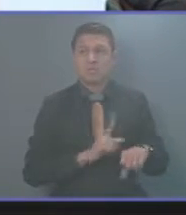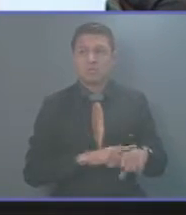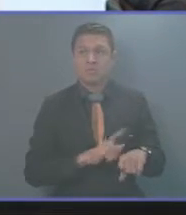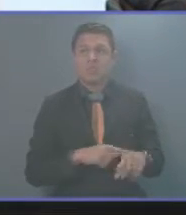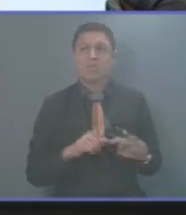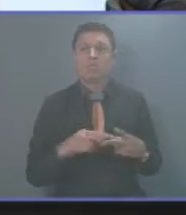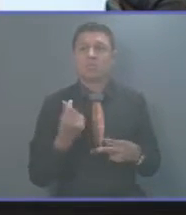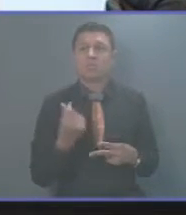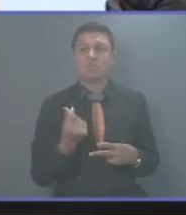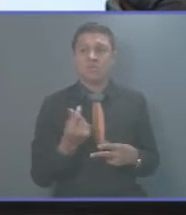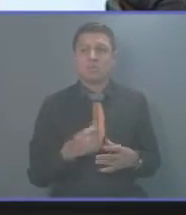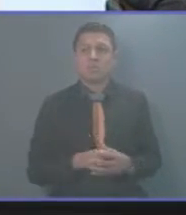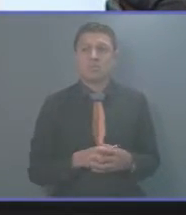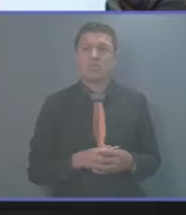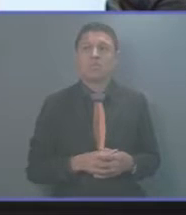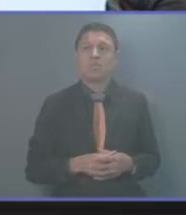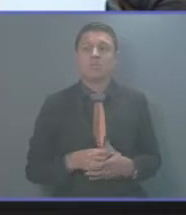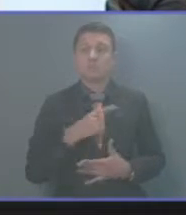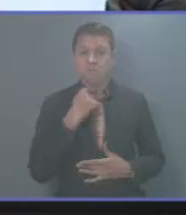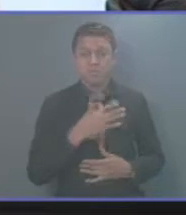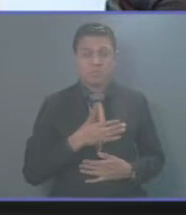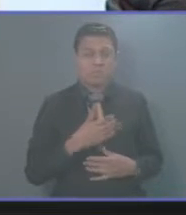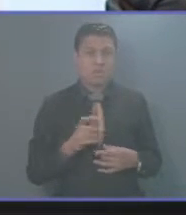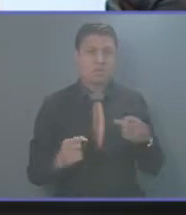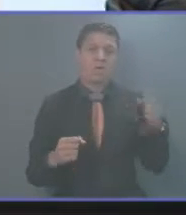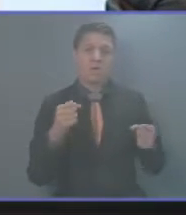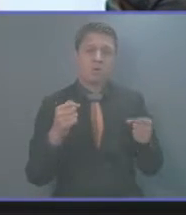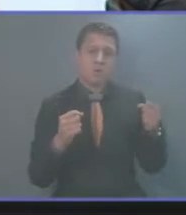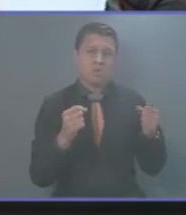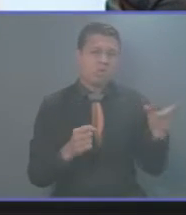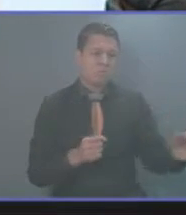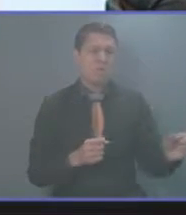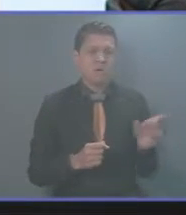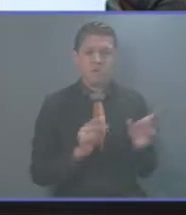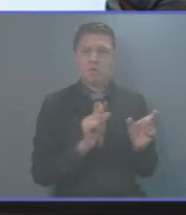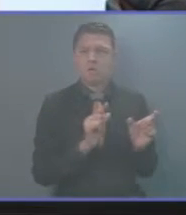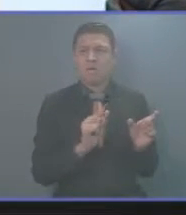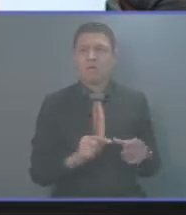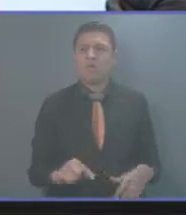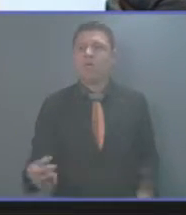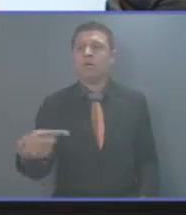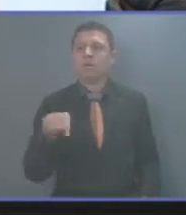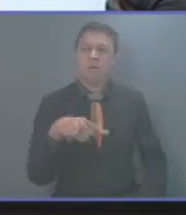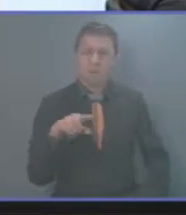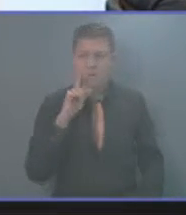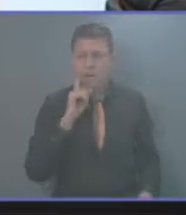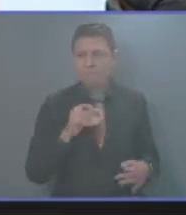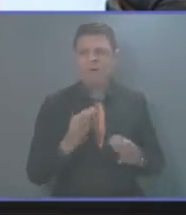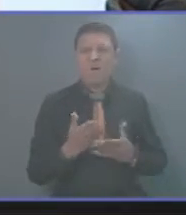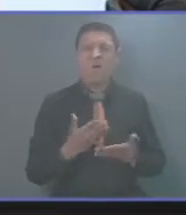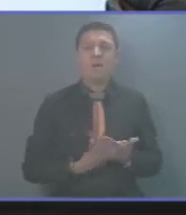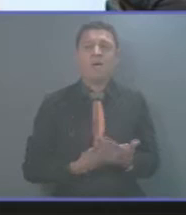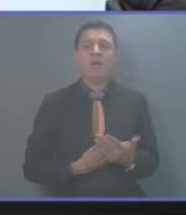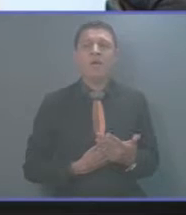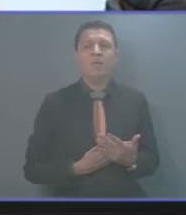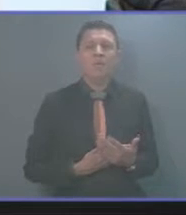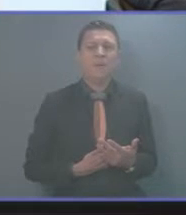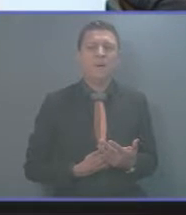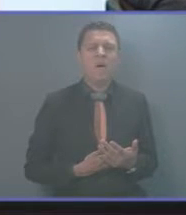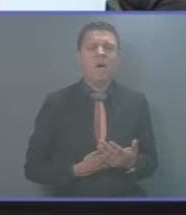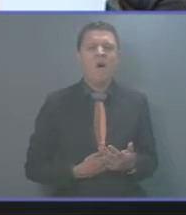para los usuarios que desean obtener una licencia de conducir en tal sentido lo que se propone agilizar el proceso y dejar